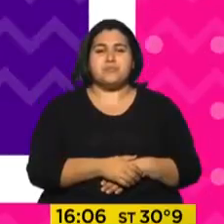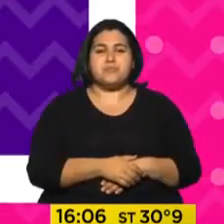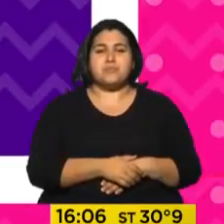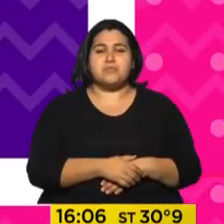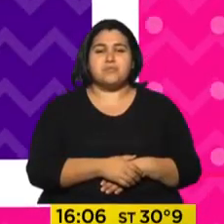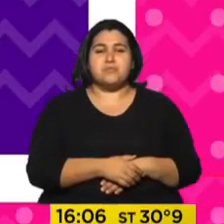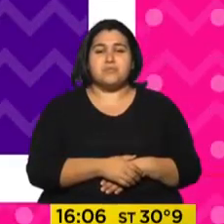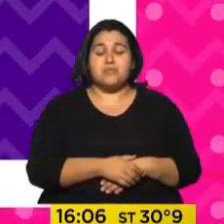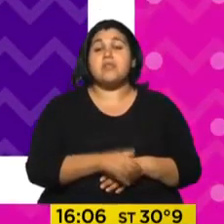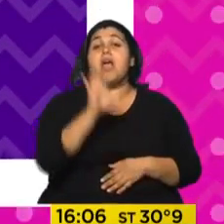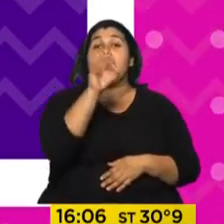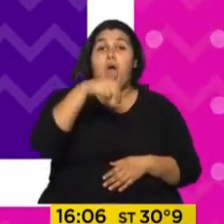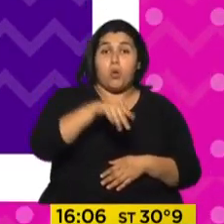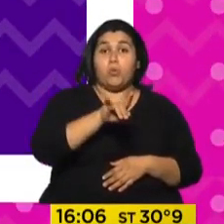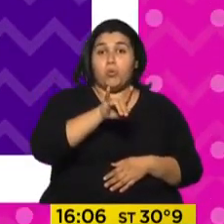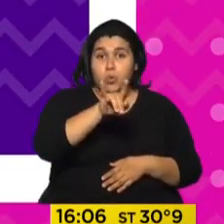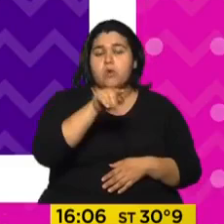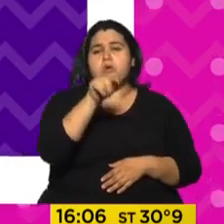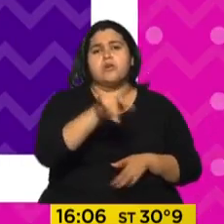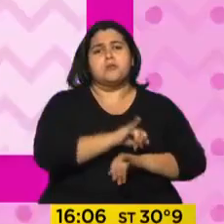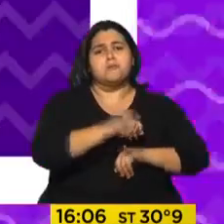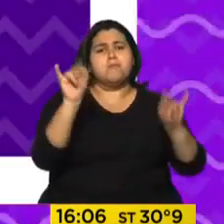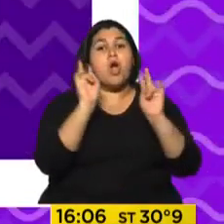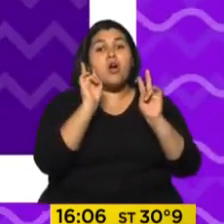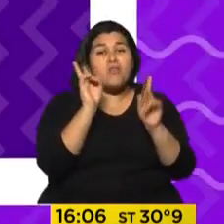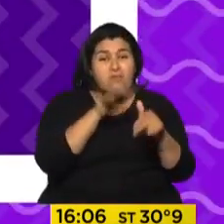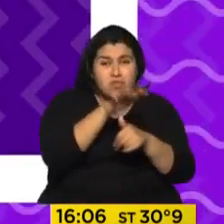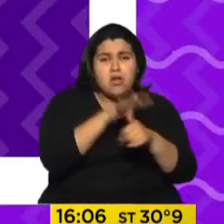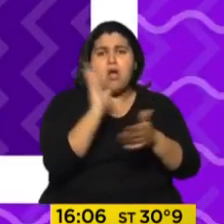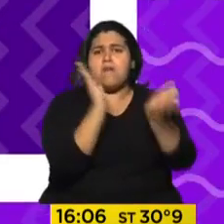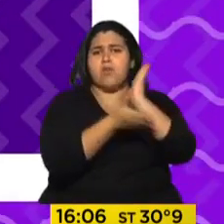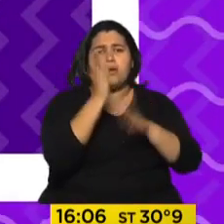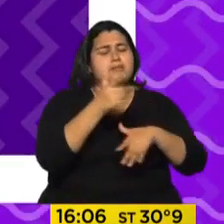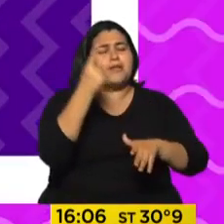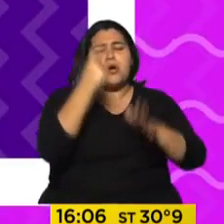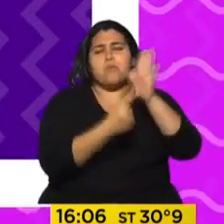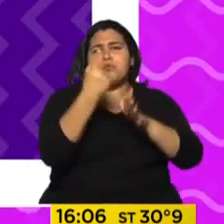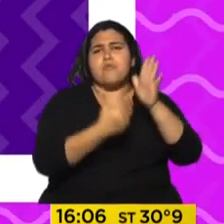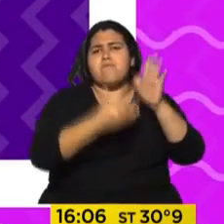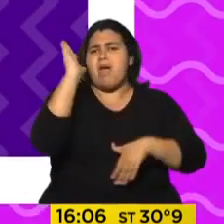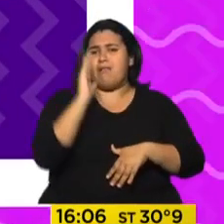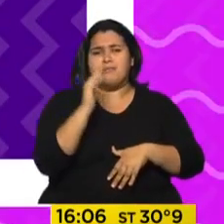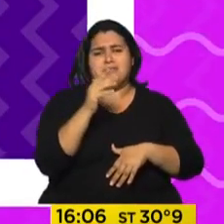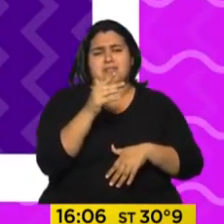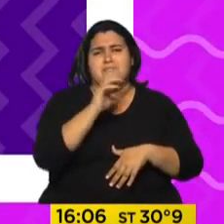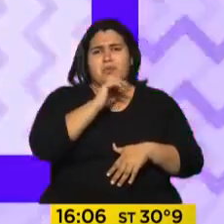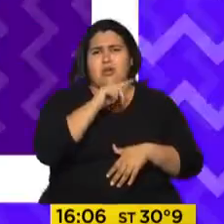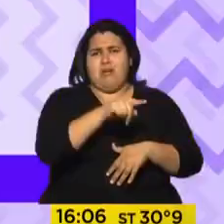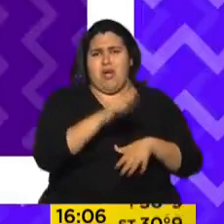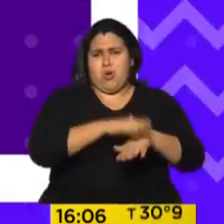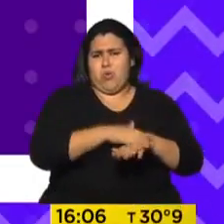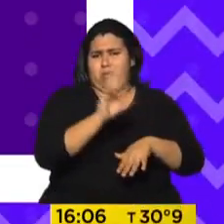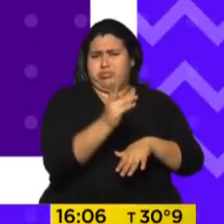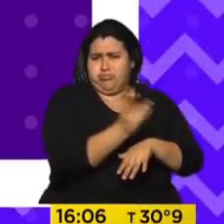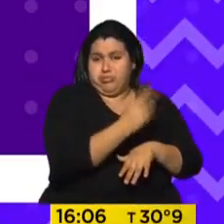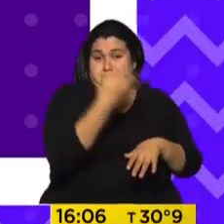La Organización Mundial de la Salud alertó que la violencia de género es la primera causa de muerte en las mujeres desde los 15